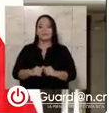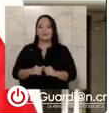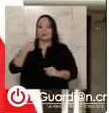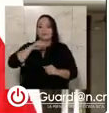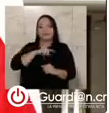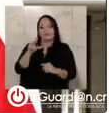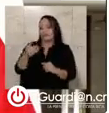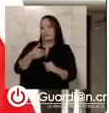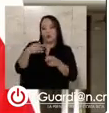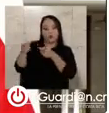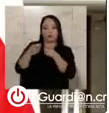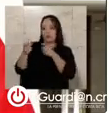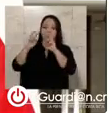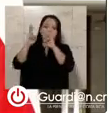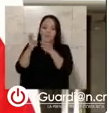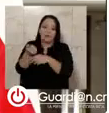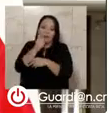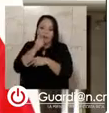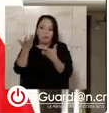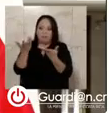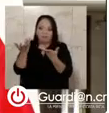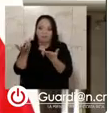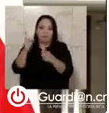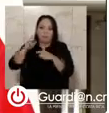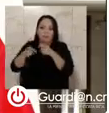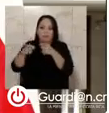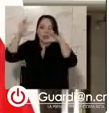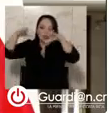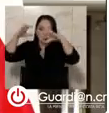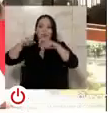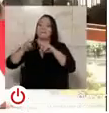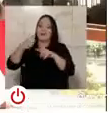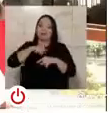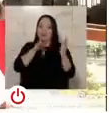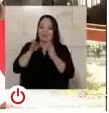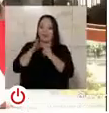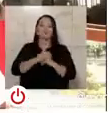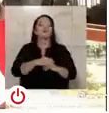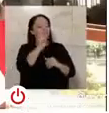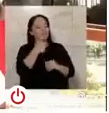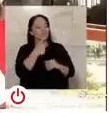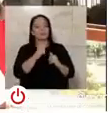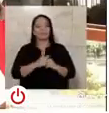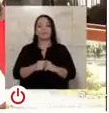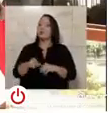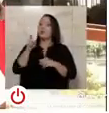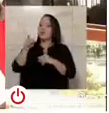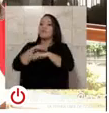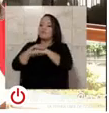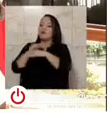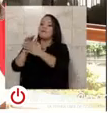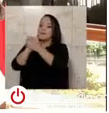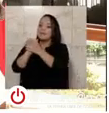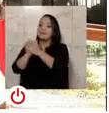control sobre la disponibilidad de agua y las lluvias, pero nos estamos preparando. Sí, señor. Felicíteme a los colegas del Grupo ICE